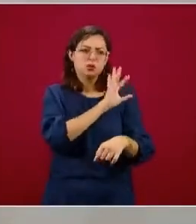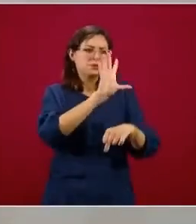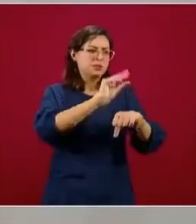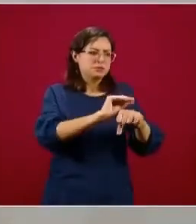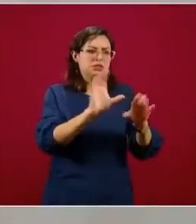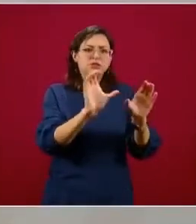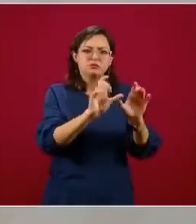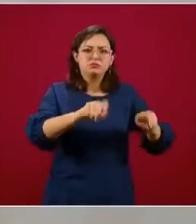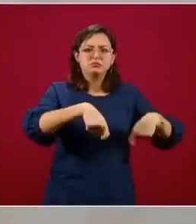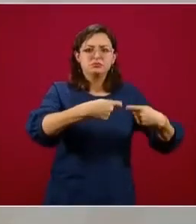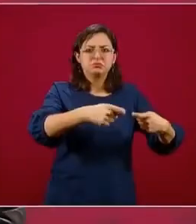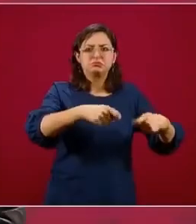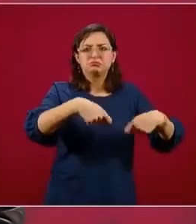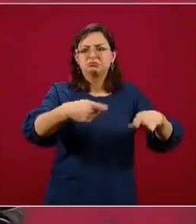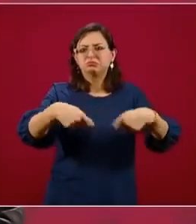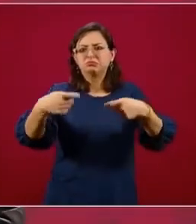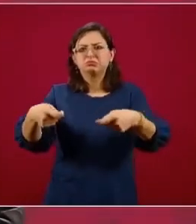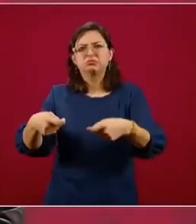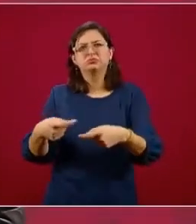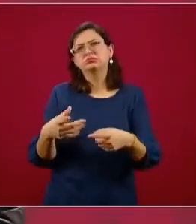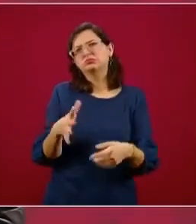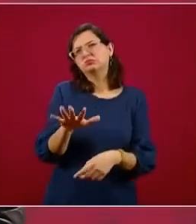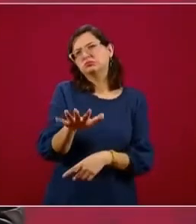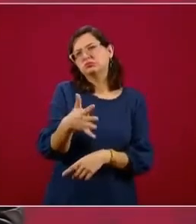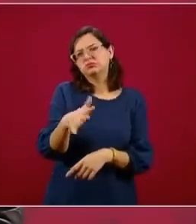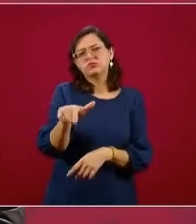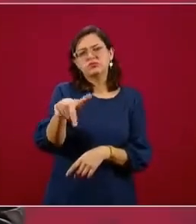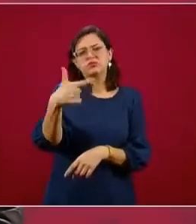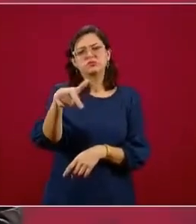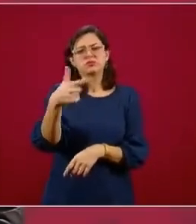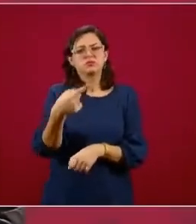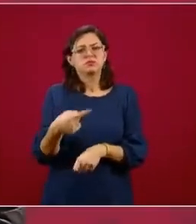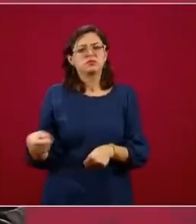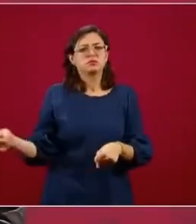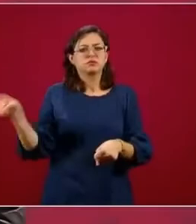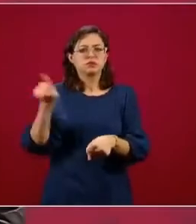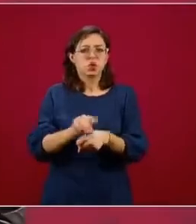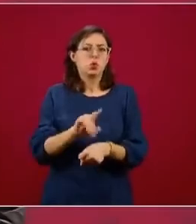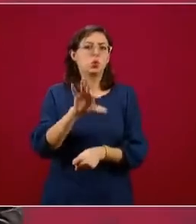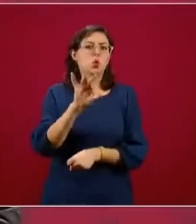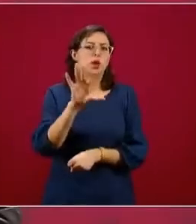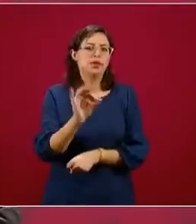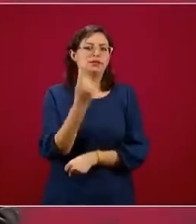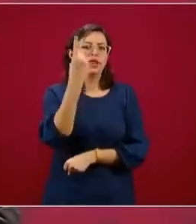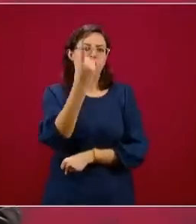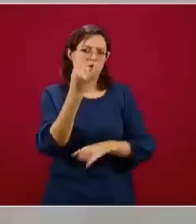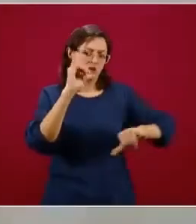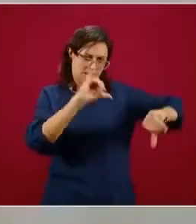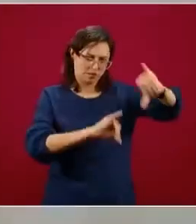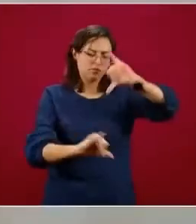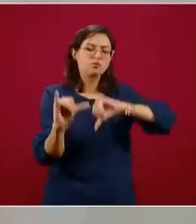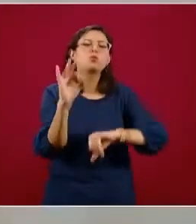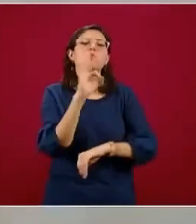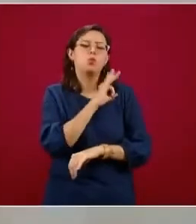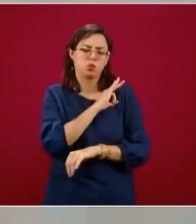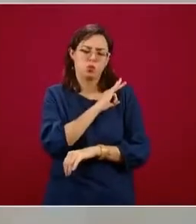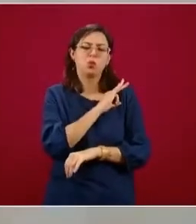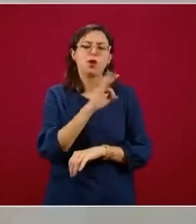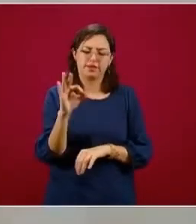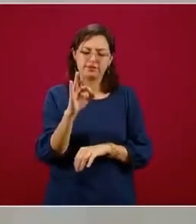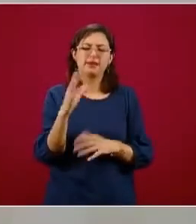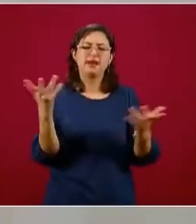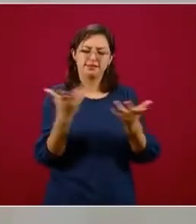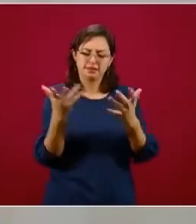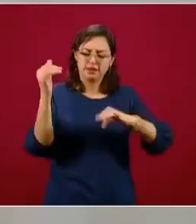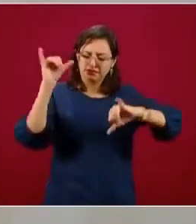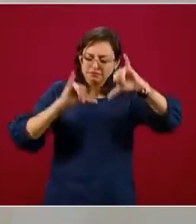ya desde hace 12 días más o menos son 41 los laboratorios que han tenido este reconocimiento